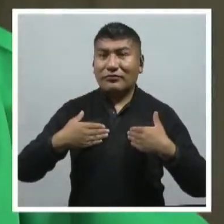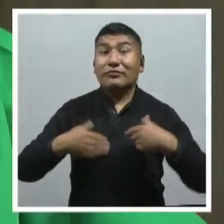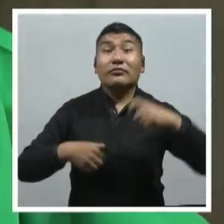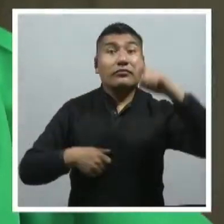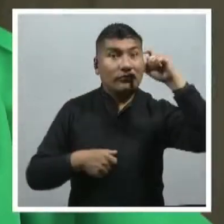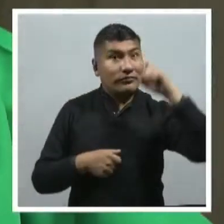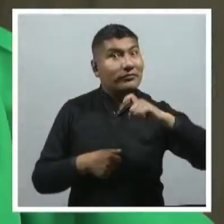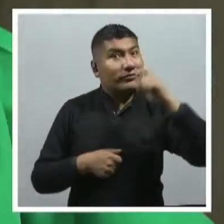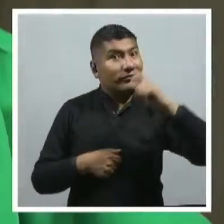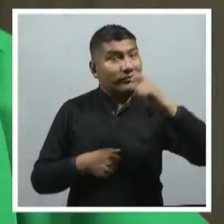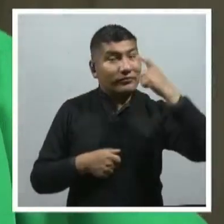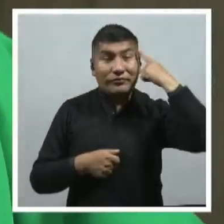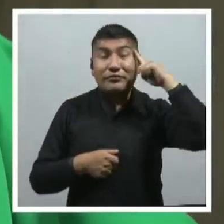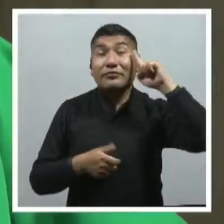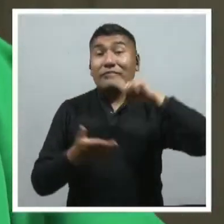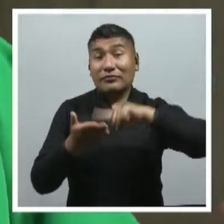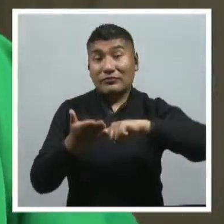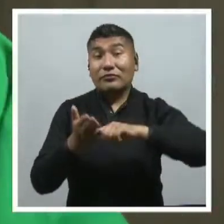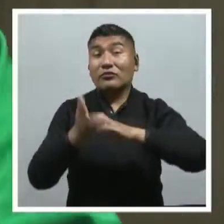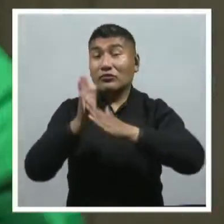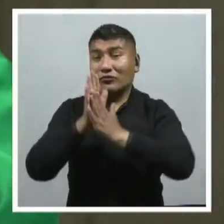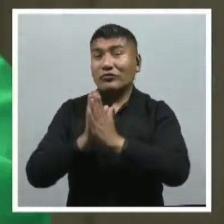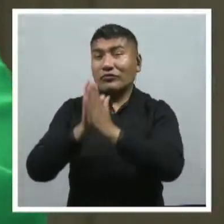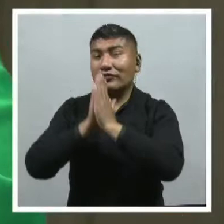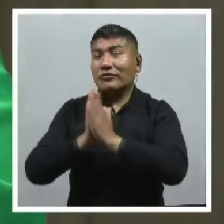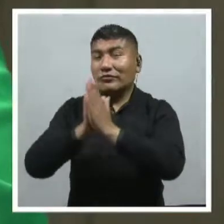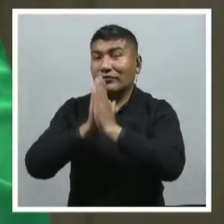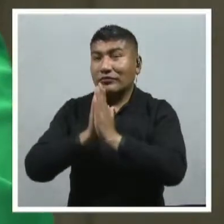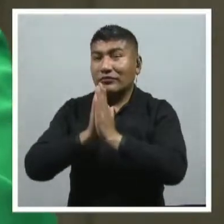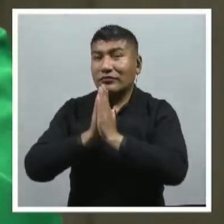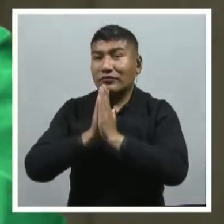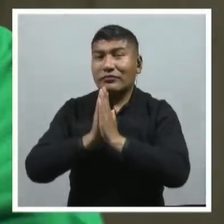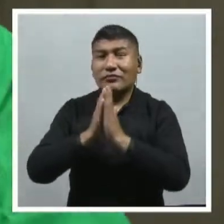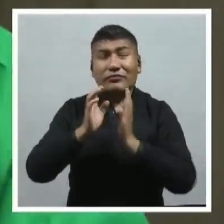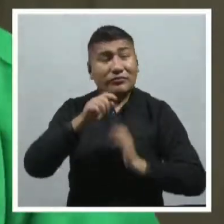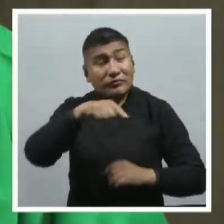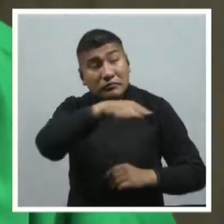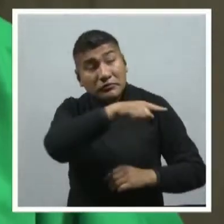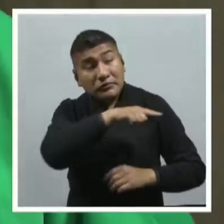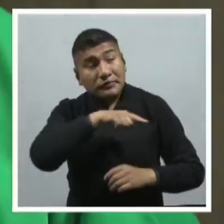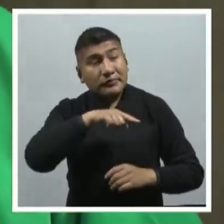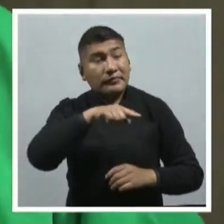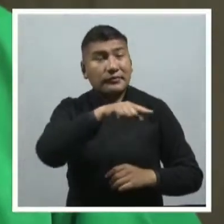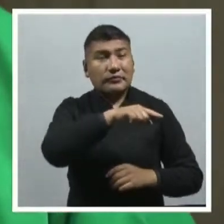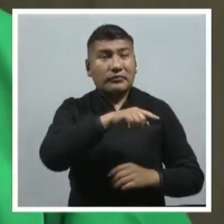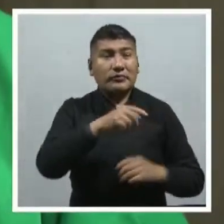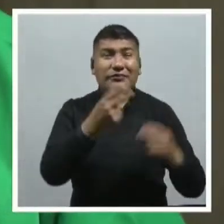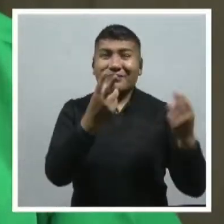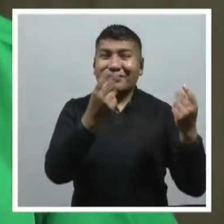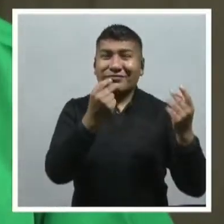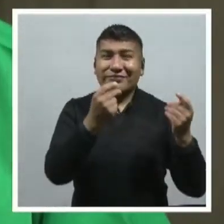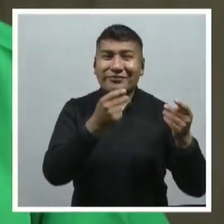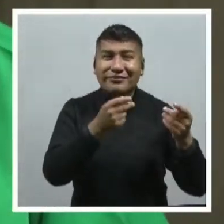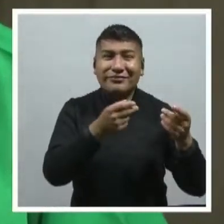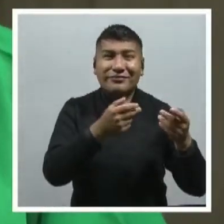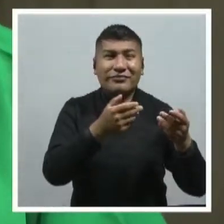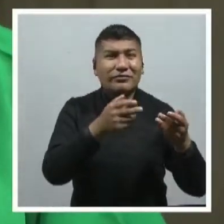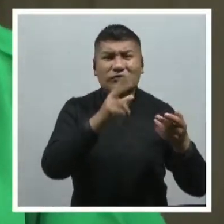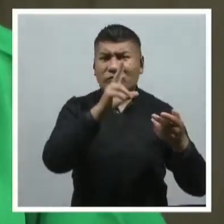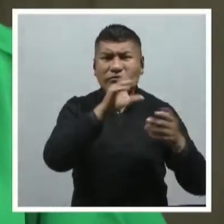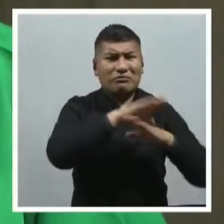Tenemos para eso que orar. En cambio, los que eligen el dinero no oran, piden